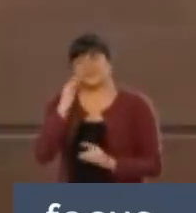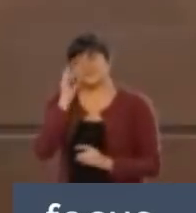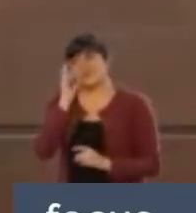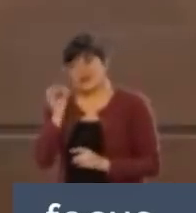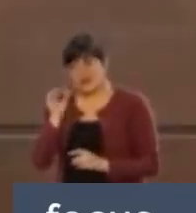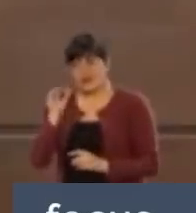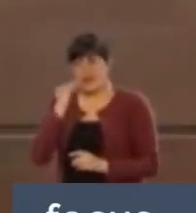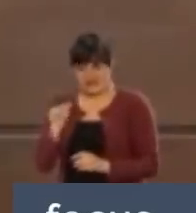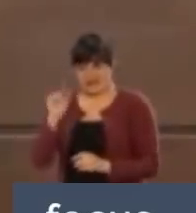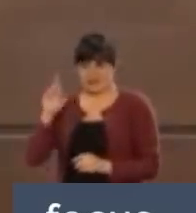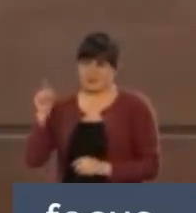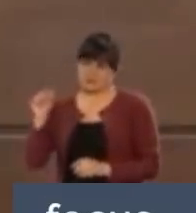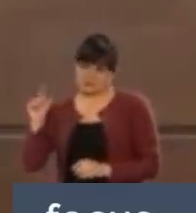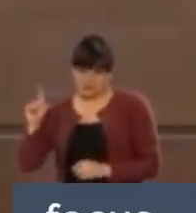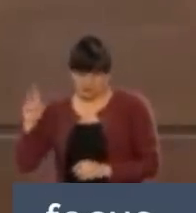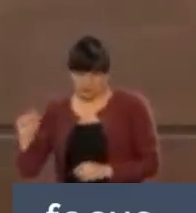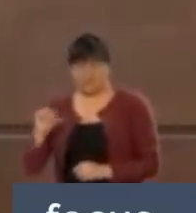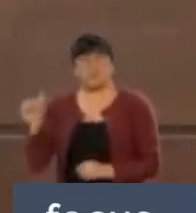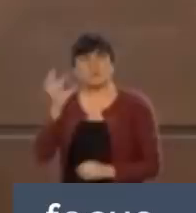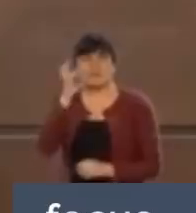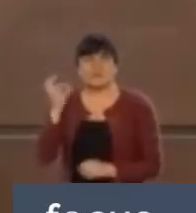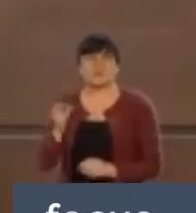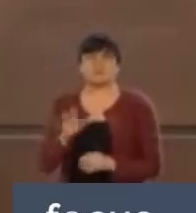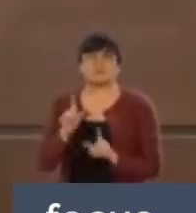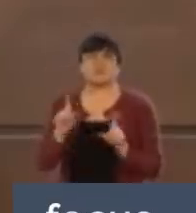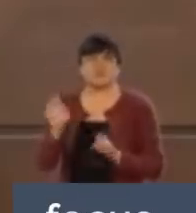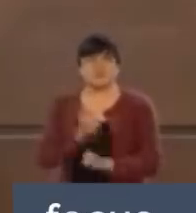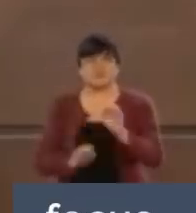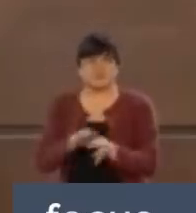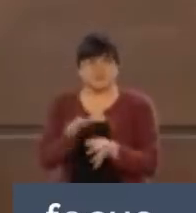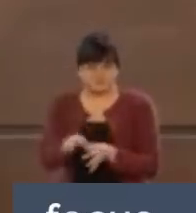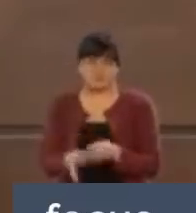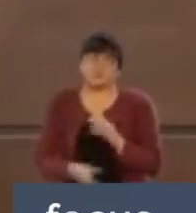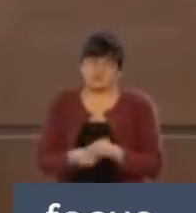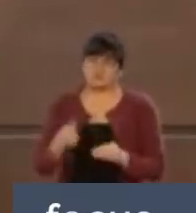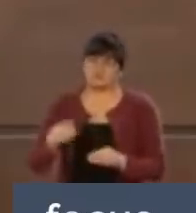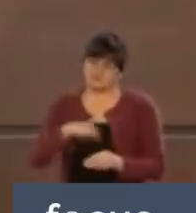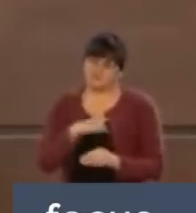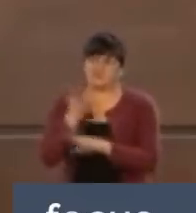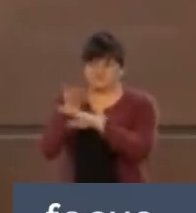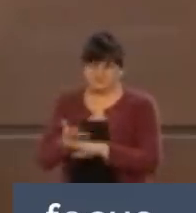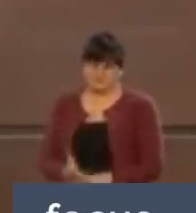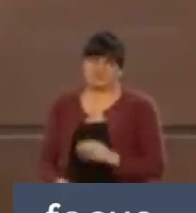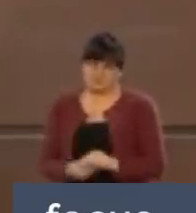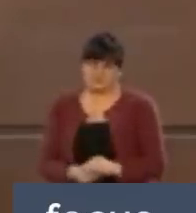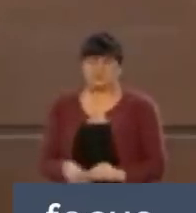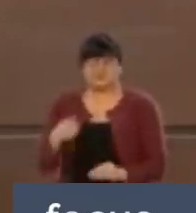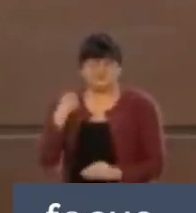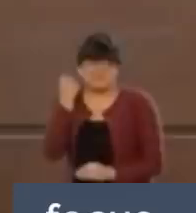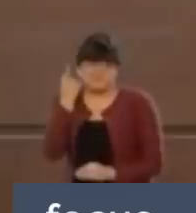la Defensoría del Pueblo, nosotros quisiéramos hacer algunas propuestas adicionales, porque una cosa es tomar el control preferente del